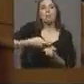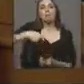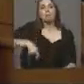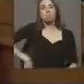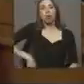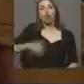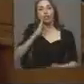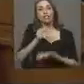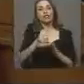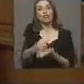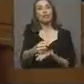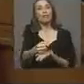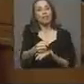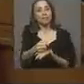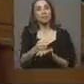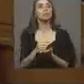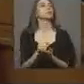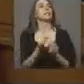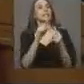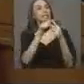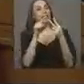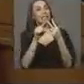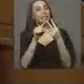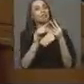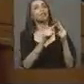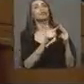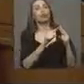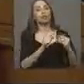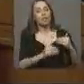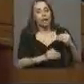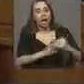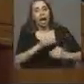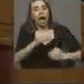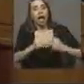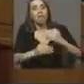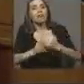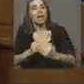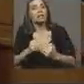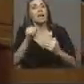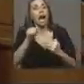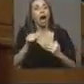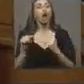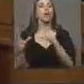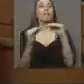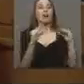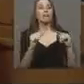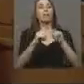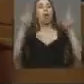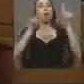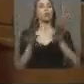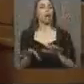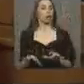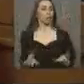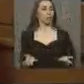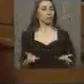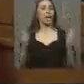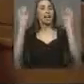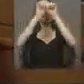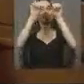son parte de una lógica de reforma que van avanzando en esto. Hoy día es el momento de hablar de una cosa distinta,